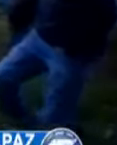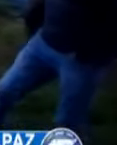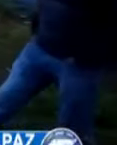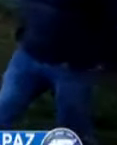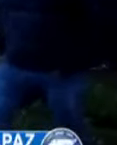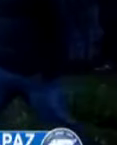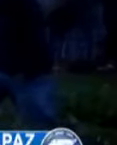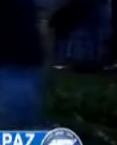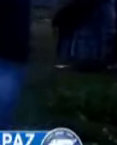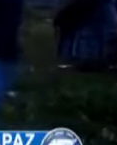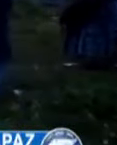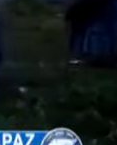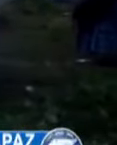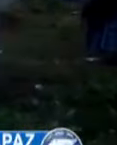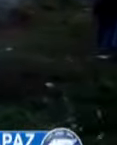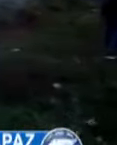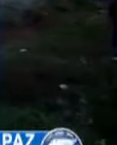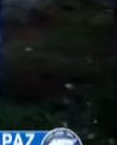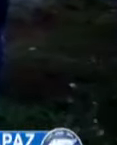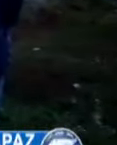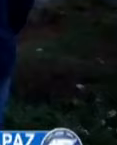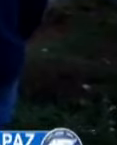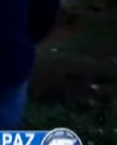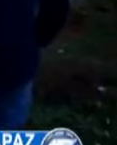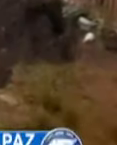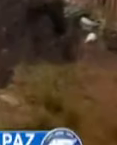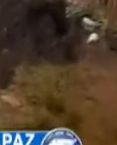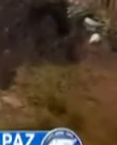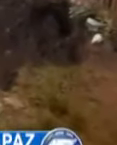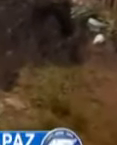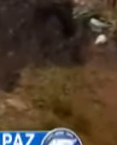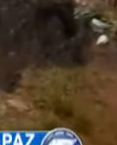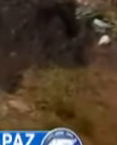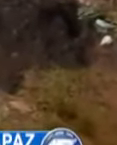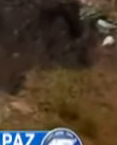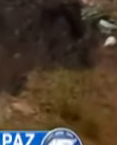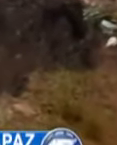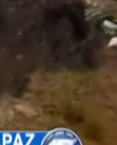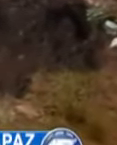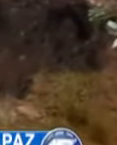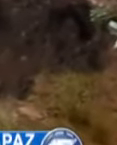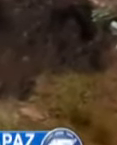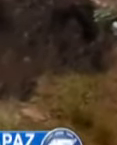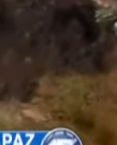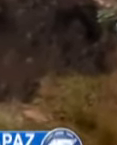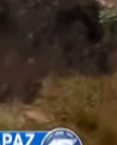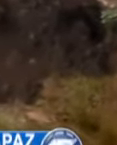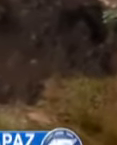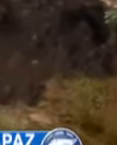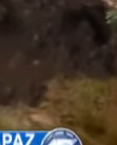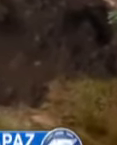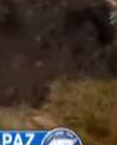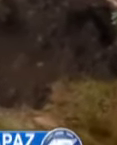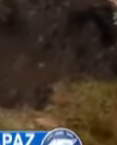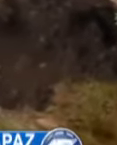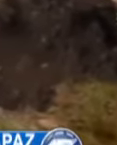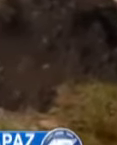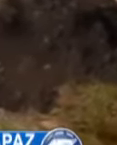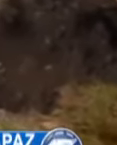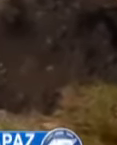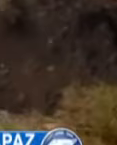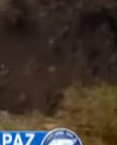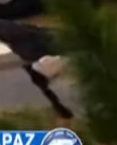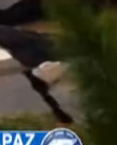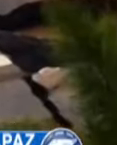pequeños deslizamientos, situación que alarmó a los vecinos del lugar, quienes alertaron a los socorristas.